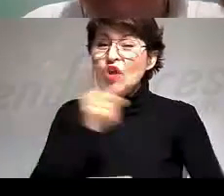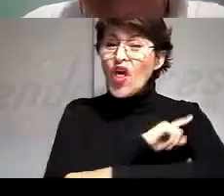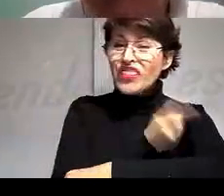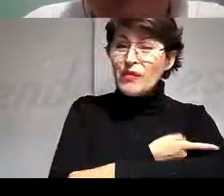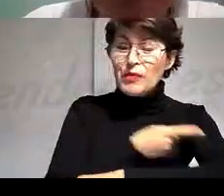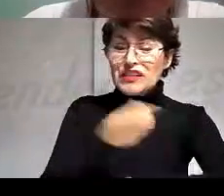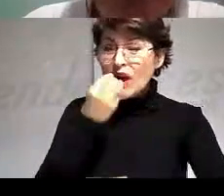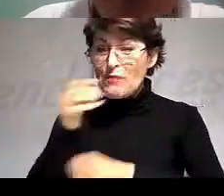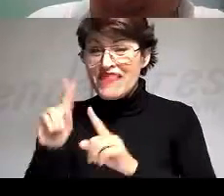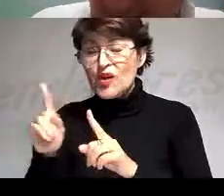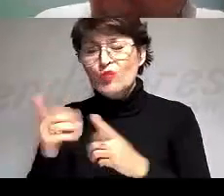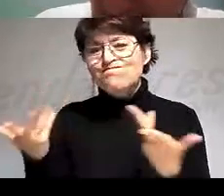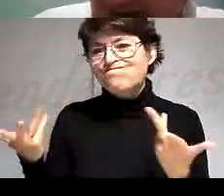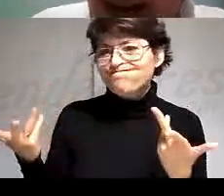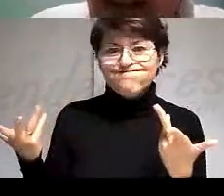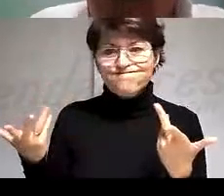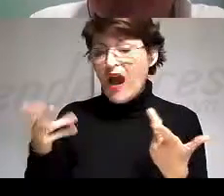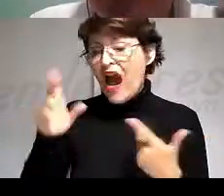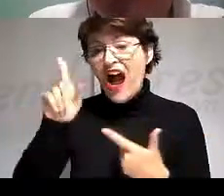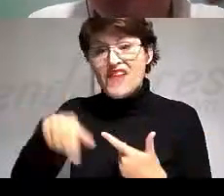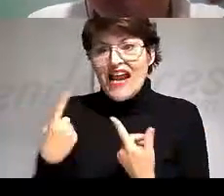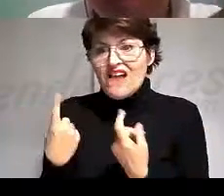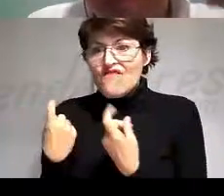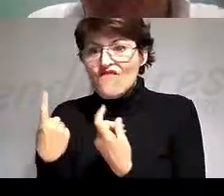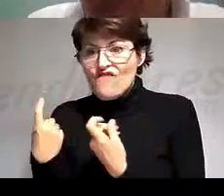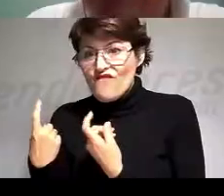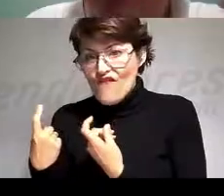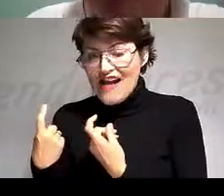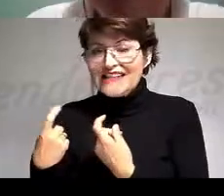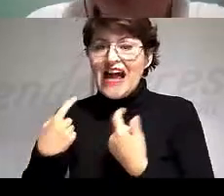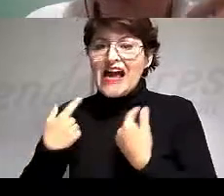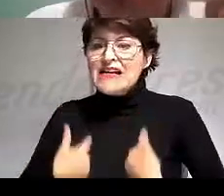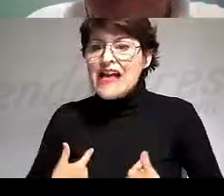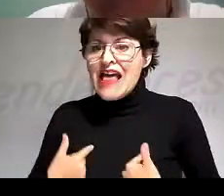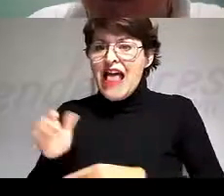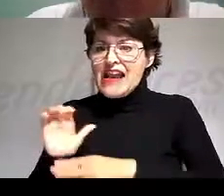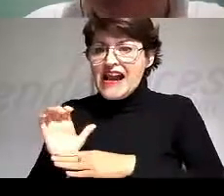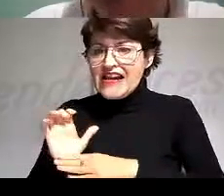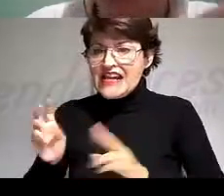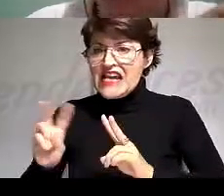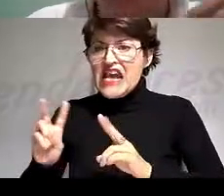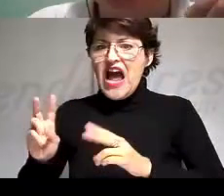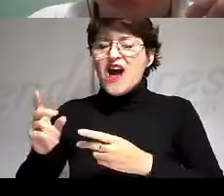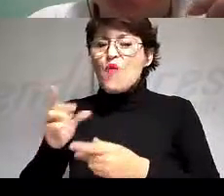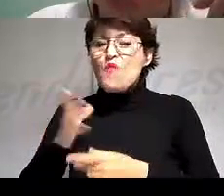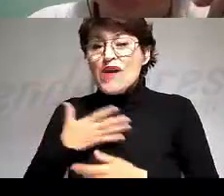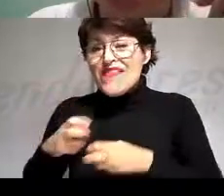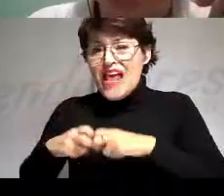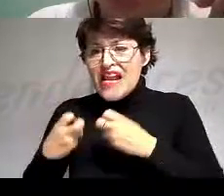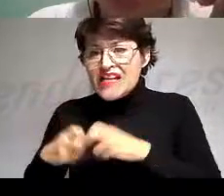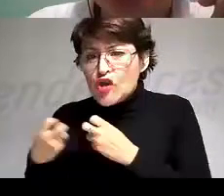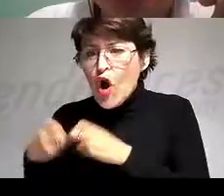es por las determinadas carencias a nivel energético y demás, pues te pueden llevar a lesiones, te pueden llevar